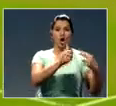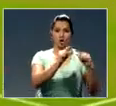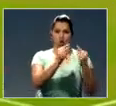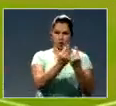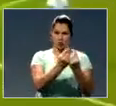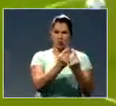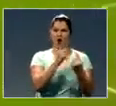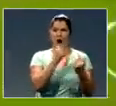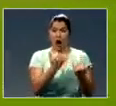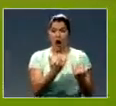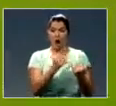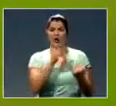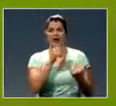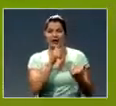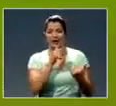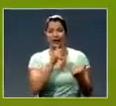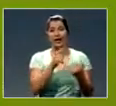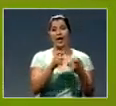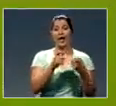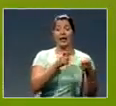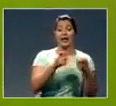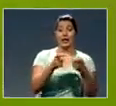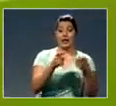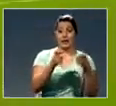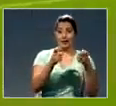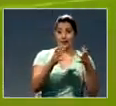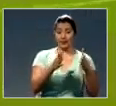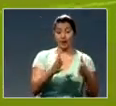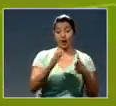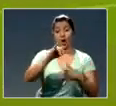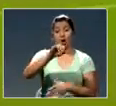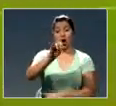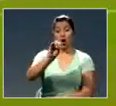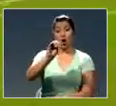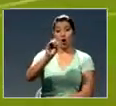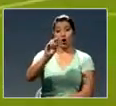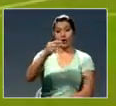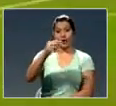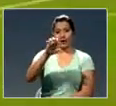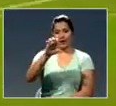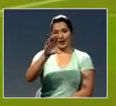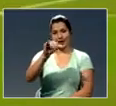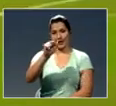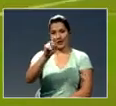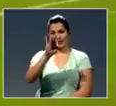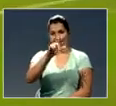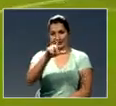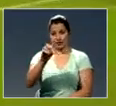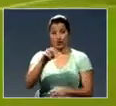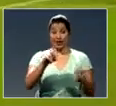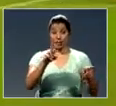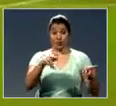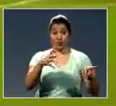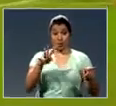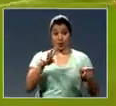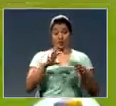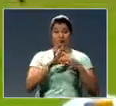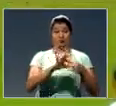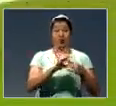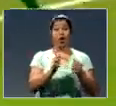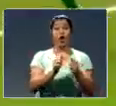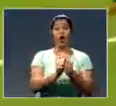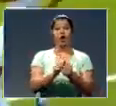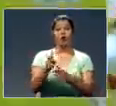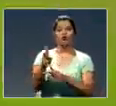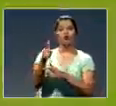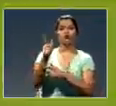al empresario deportivo colombiano Jorge Castillo. Castillo en el año 2004 fue uno de los detenidos con relación al homicidio de Parmenio